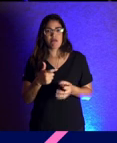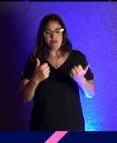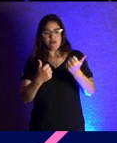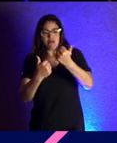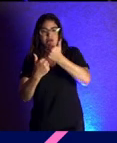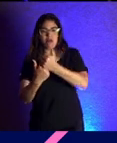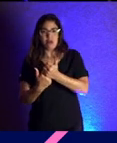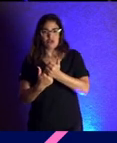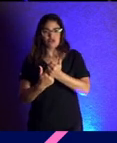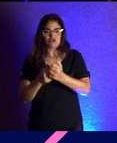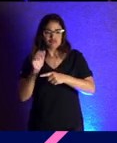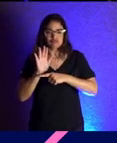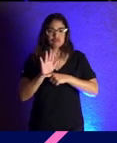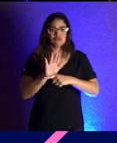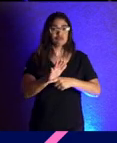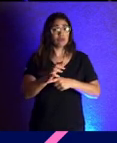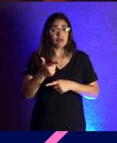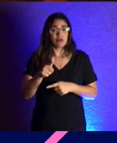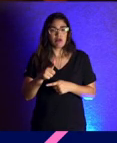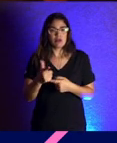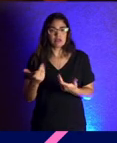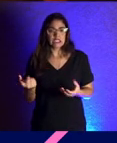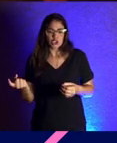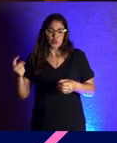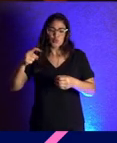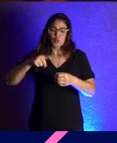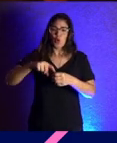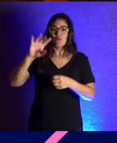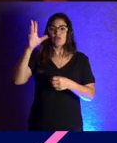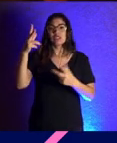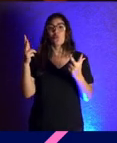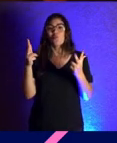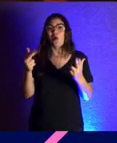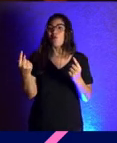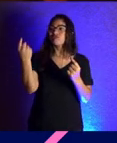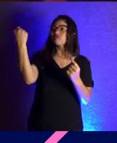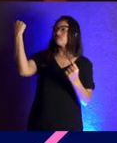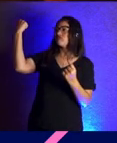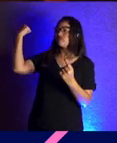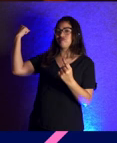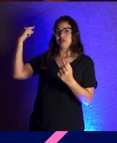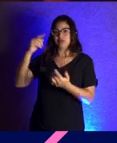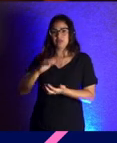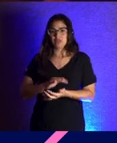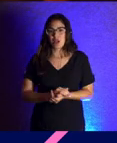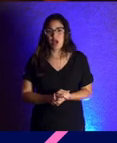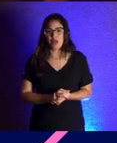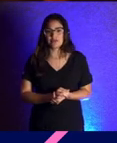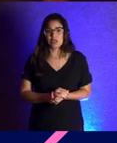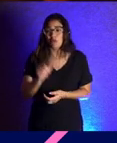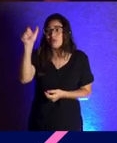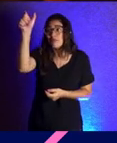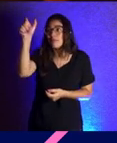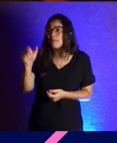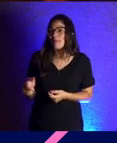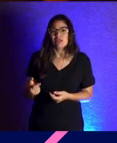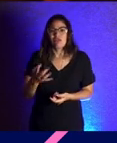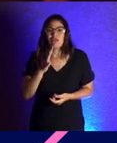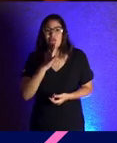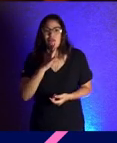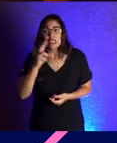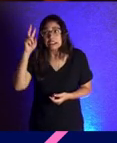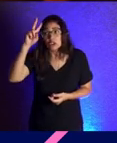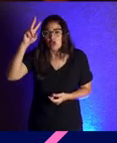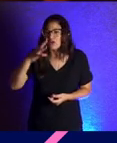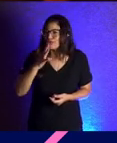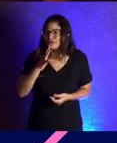un poco es un poco lo ideal a esa frase que hace que no conoce la experiencia porque la está construida, es el camino que es un poco